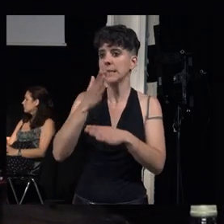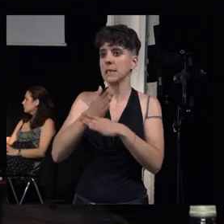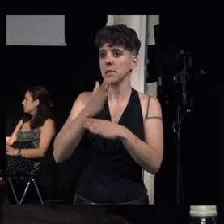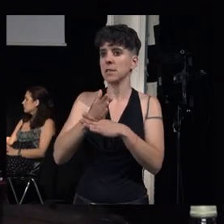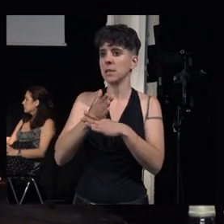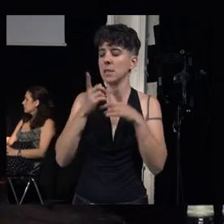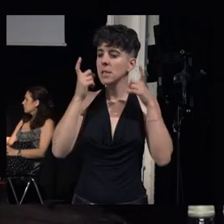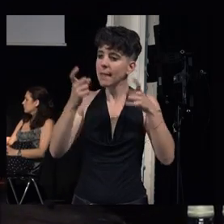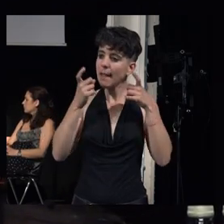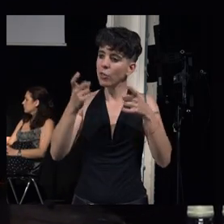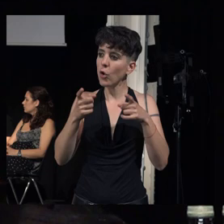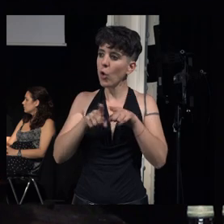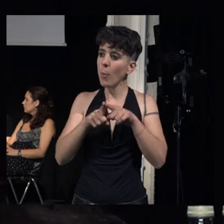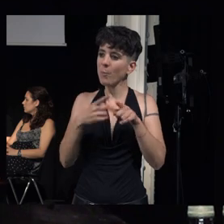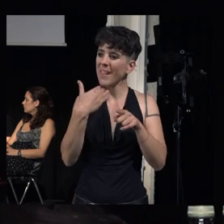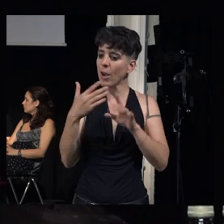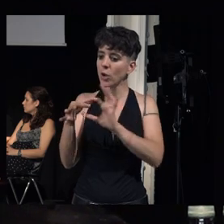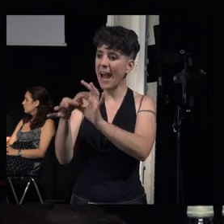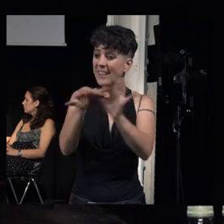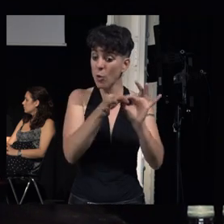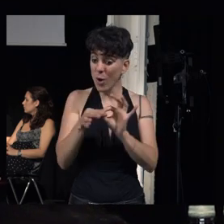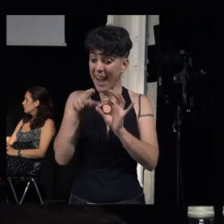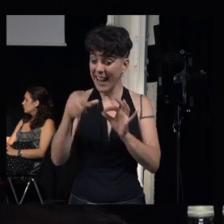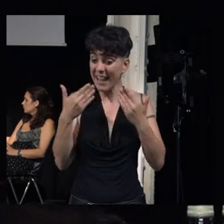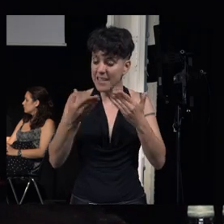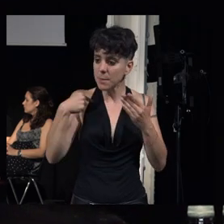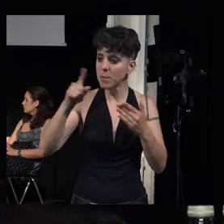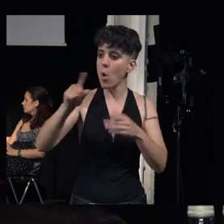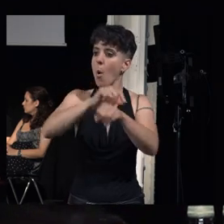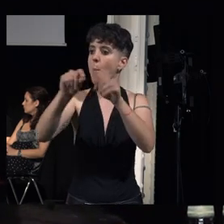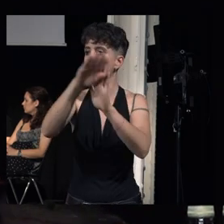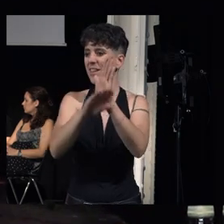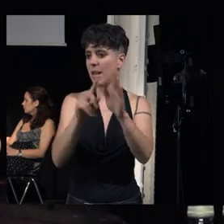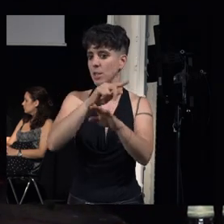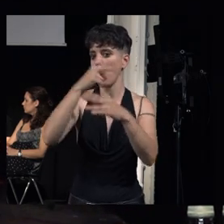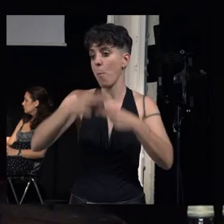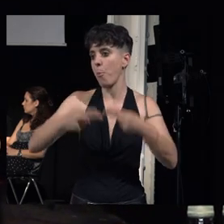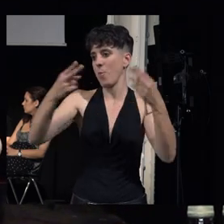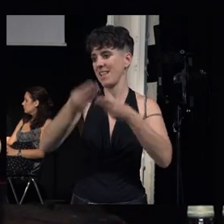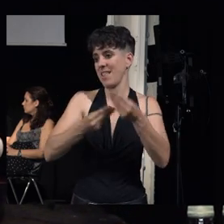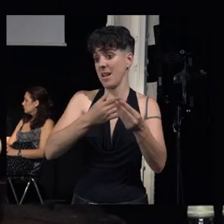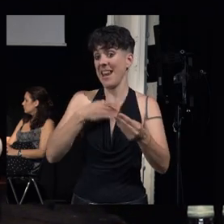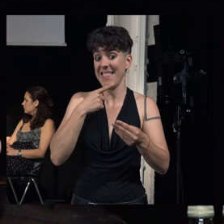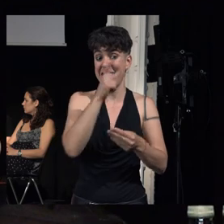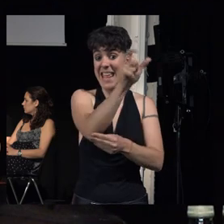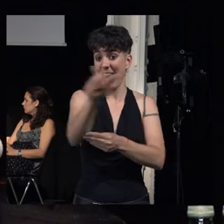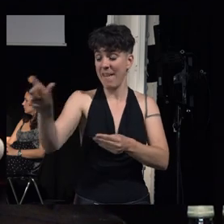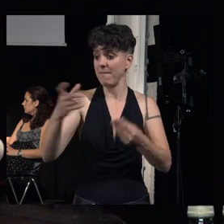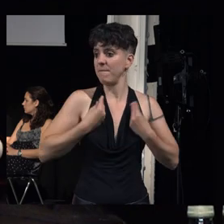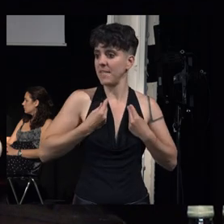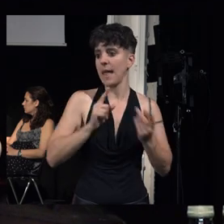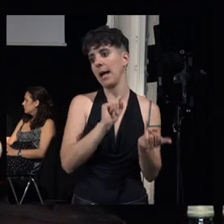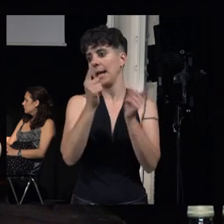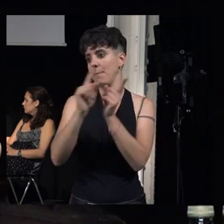de articular algo que sirva para hacer políticas públicas, es decir, para cambiar la vida de la gente, la nuestra, pero también la de